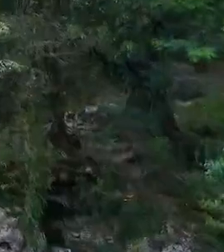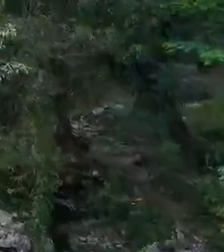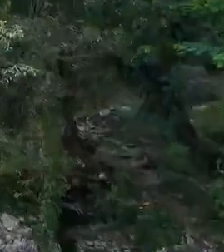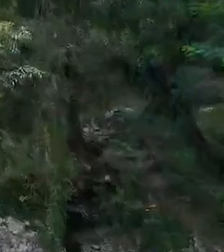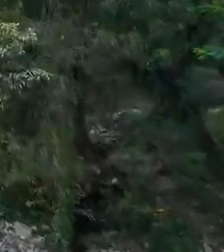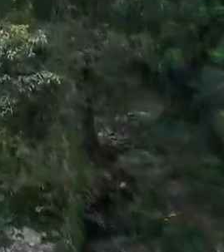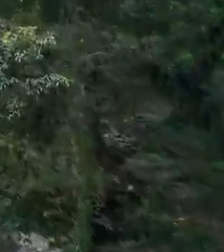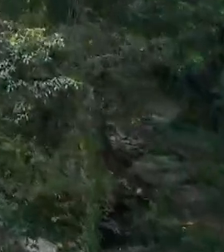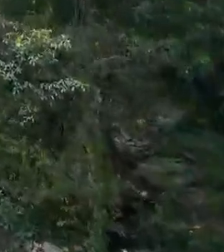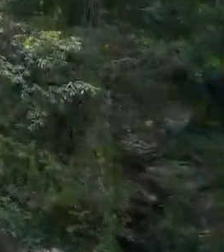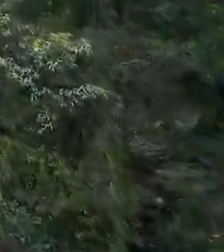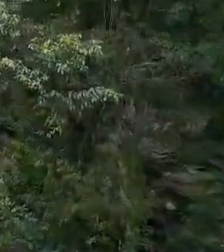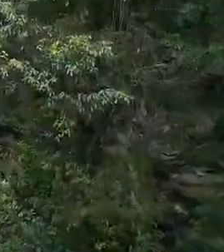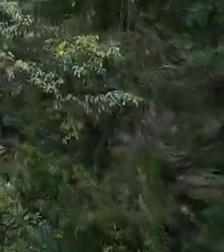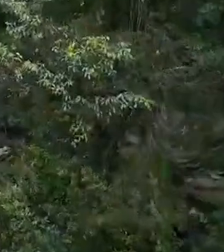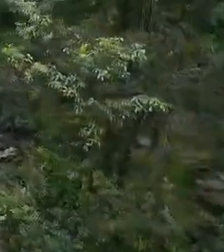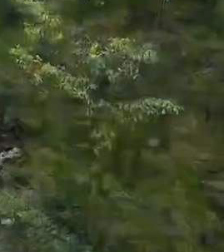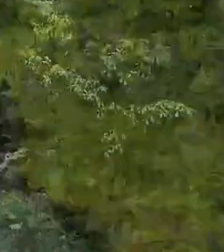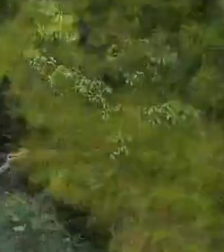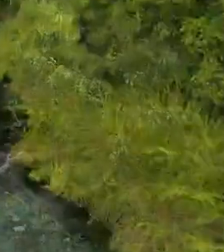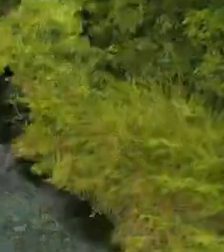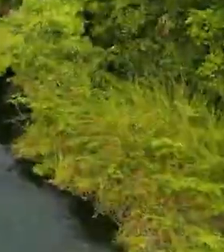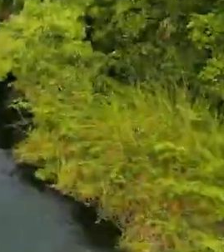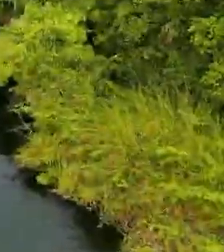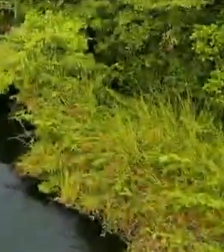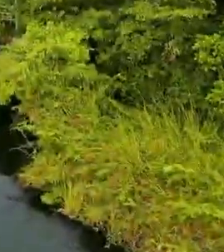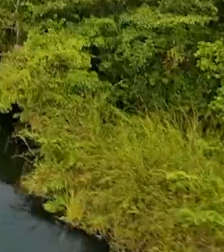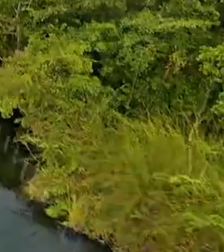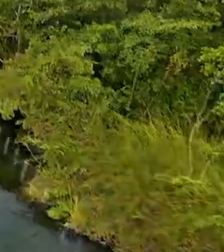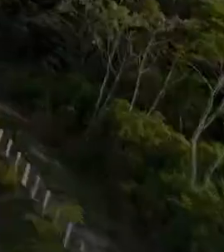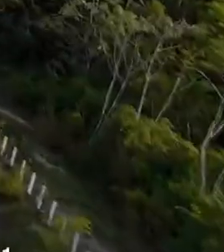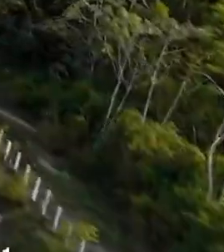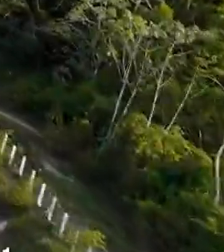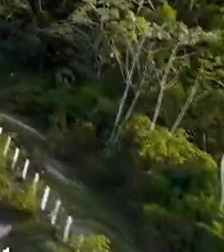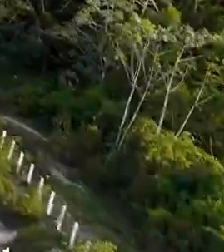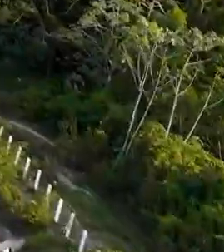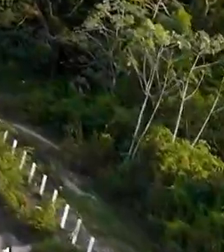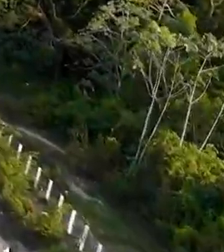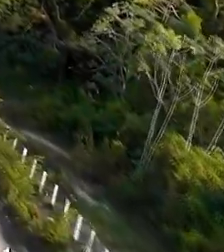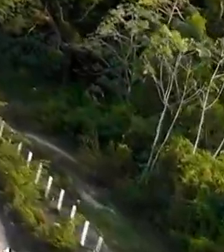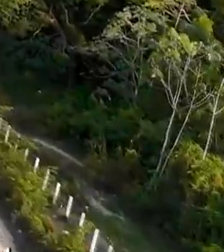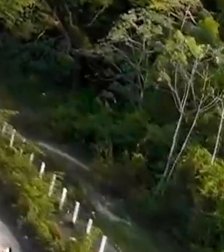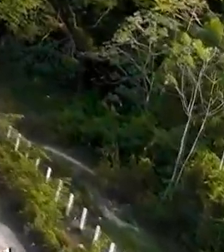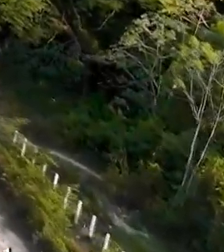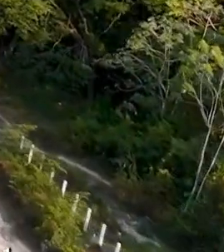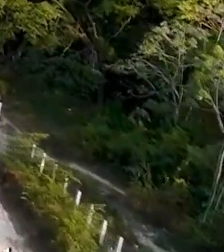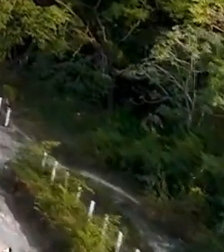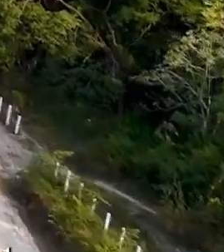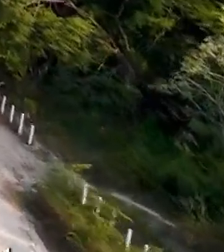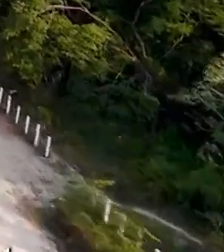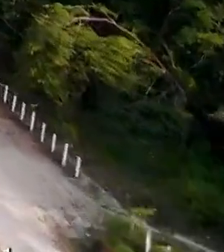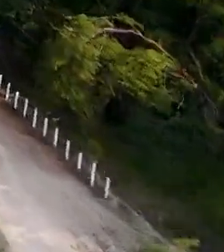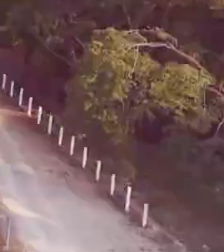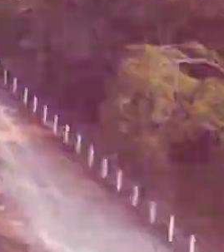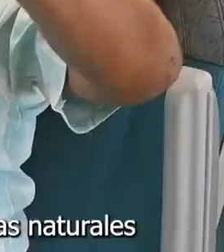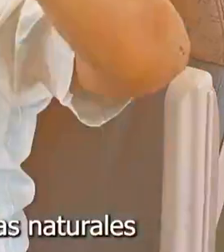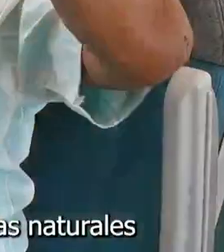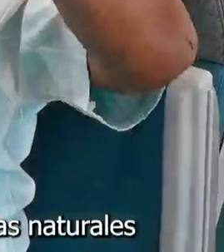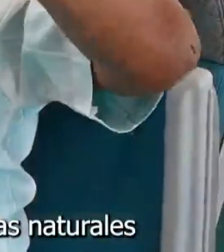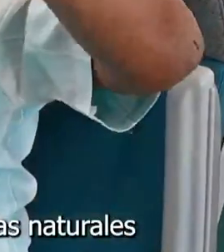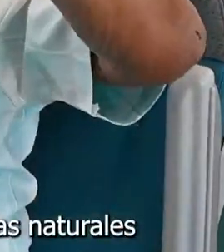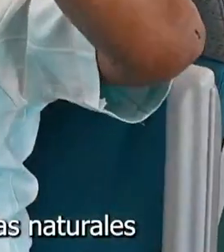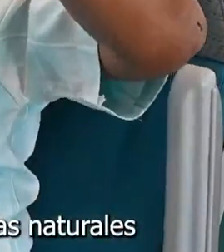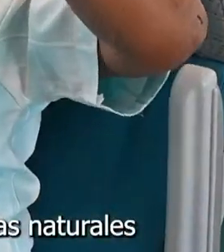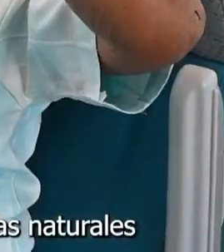La ruta del Tren Maya se consolida por los caminos del sureste mexicano. Durante los 192 días de operación del tramo 1,